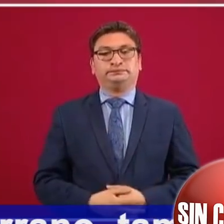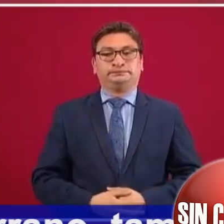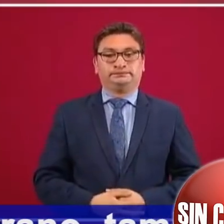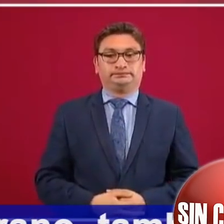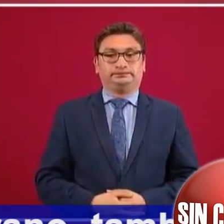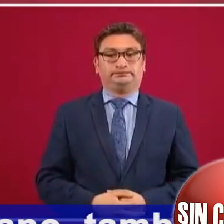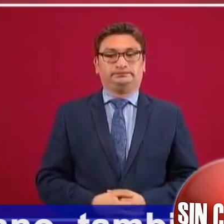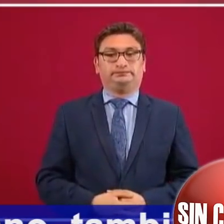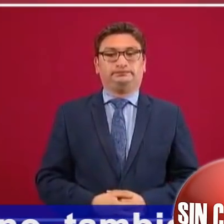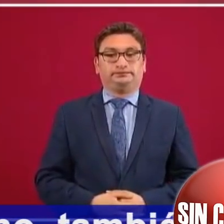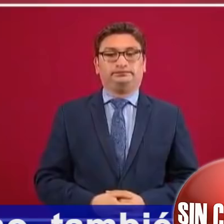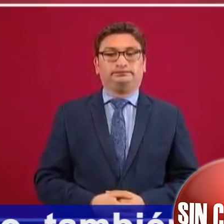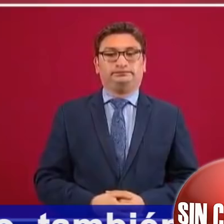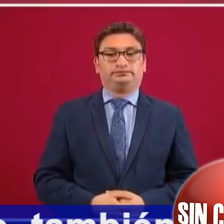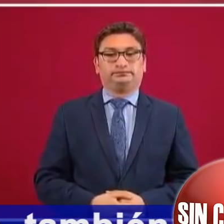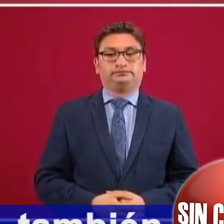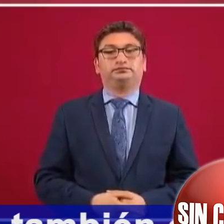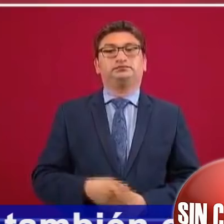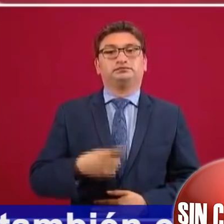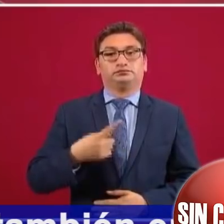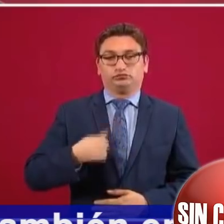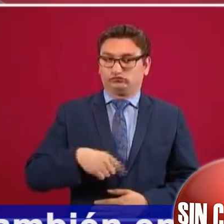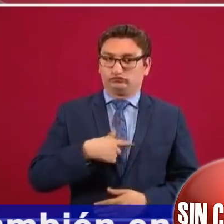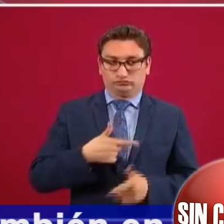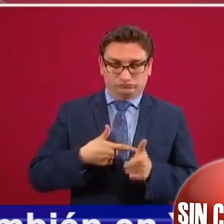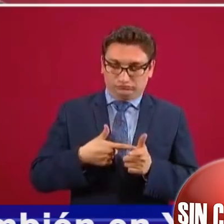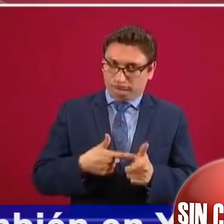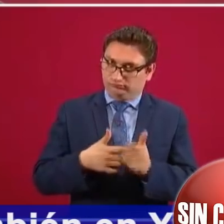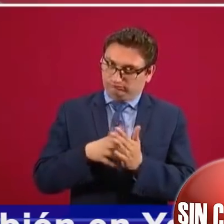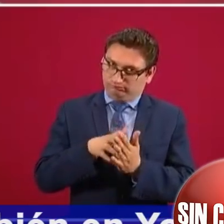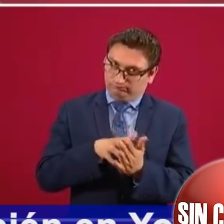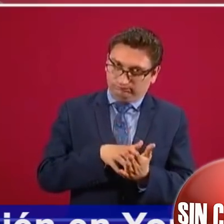Le vamos a dar otra vuelta a la tuerca,